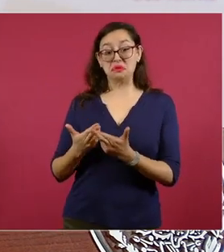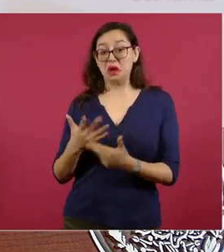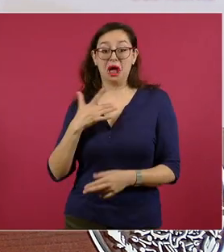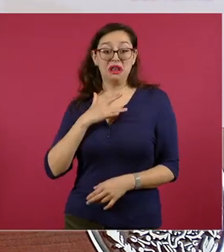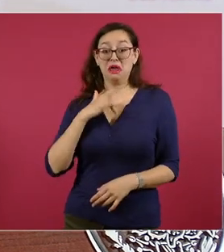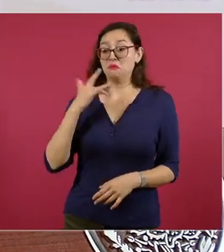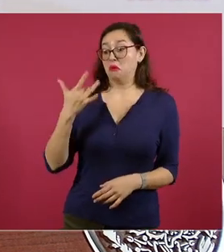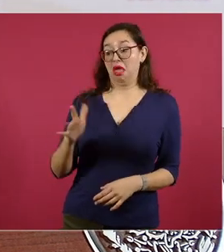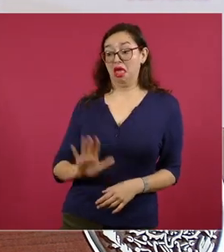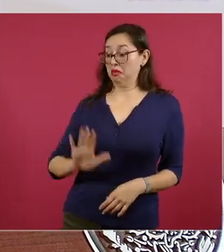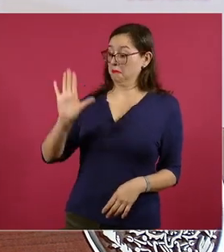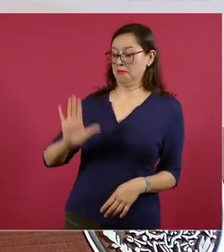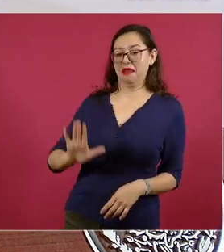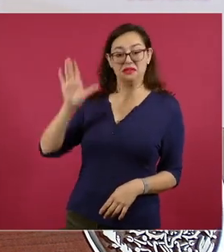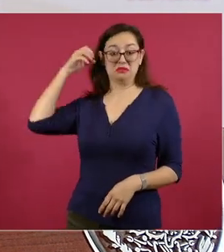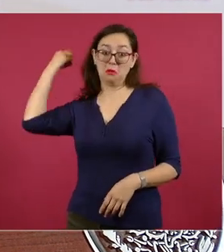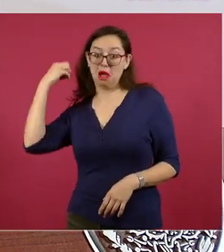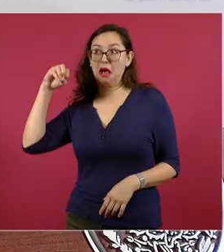enamorado de Oaxaca.